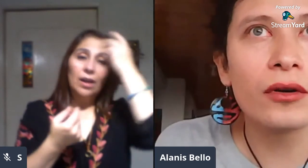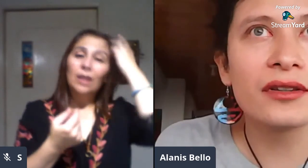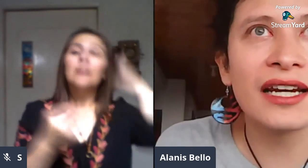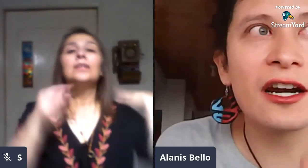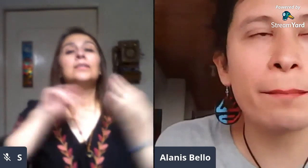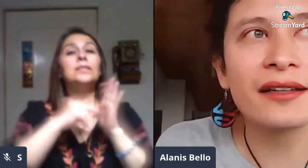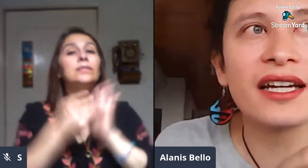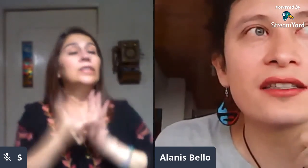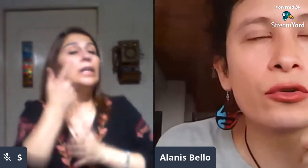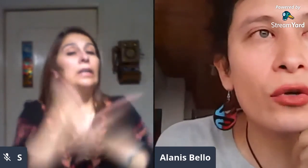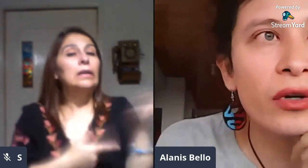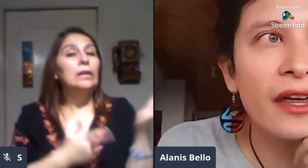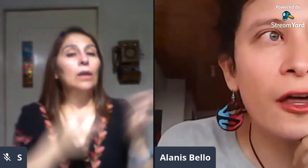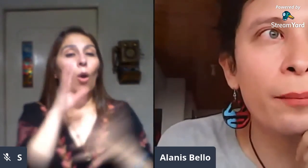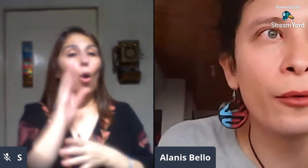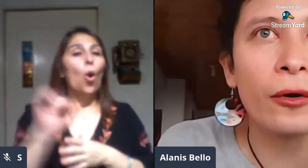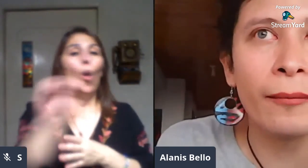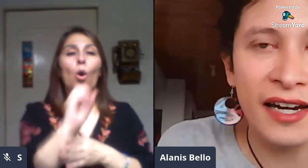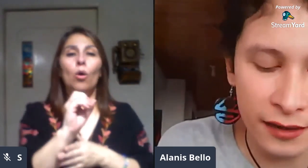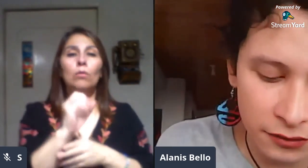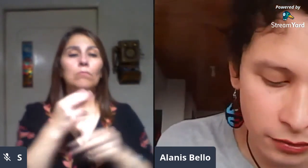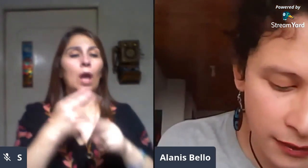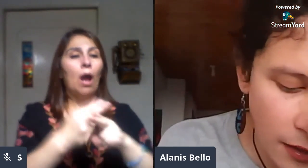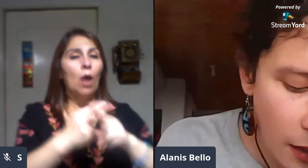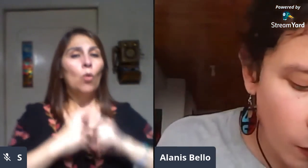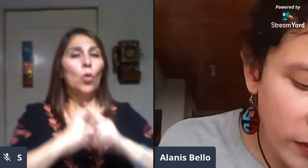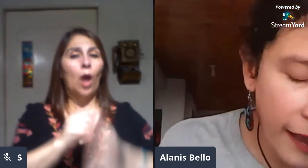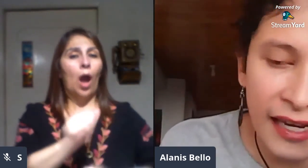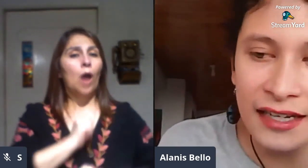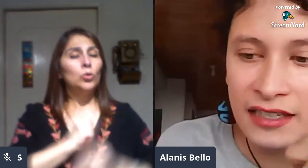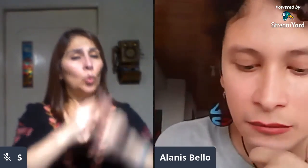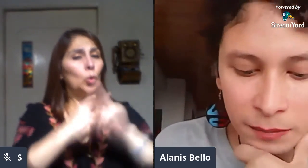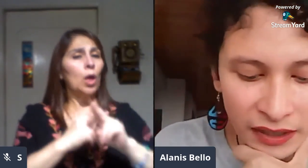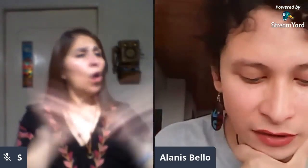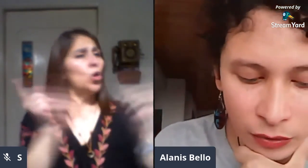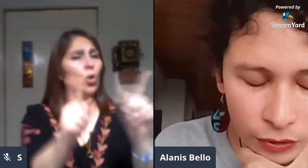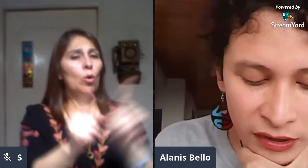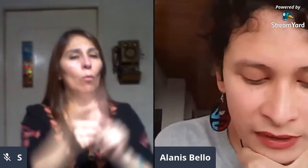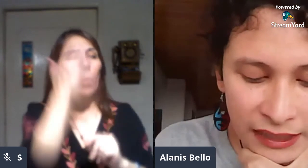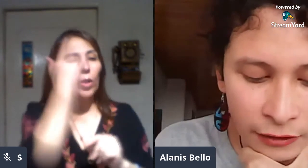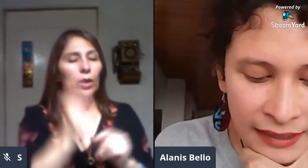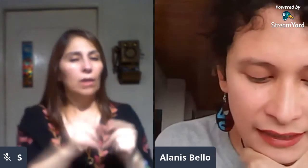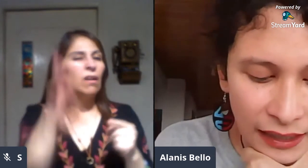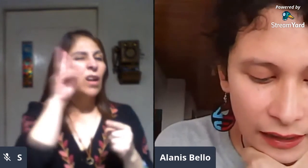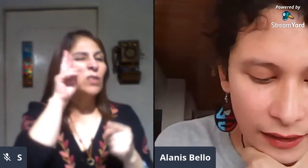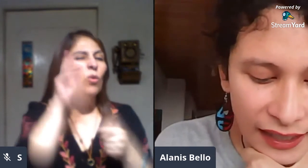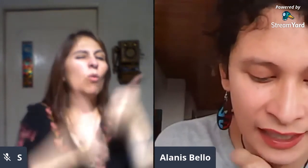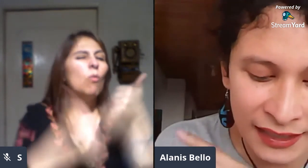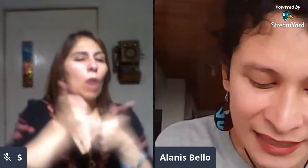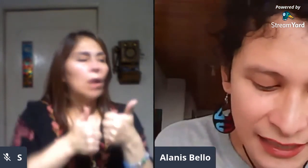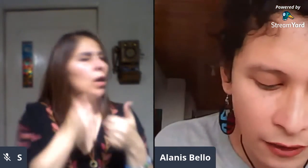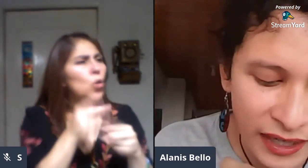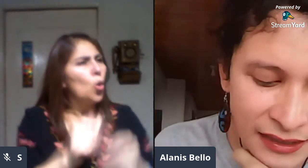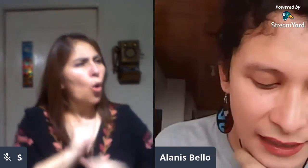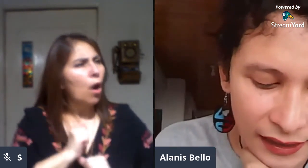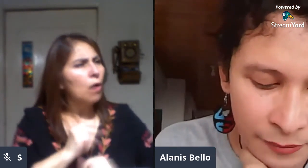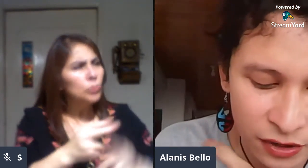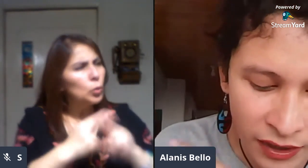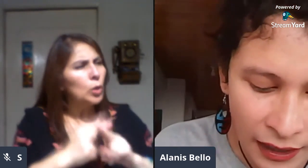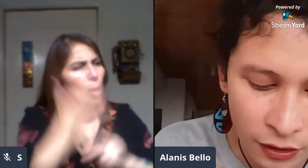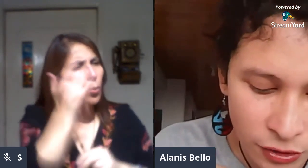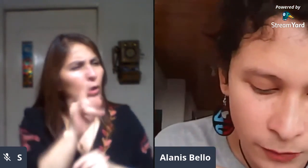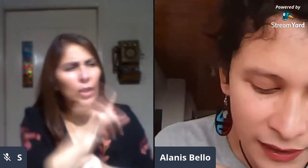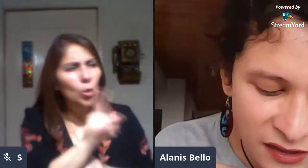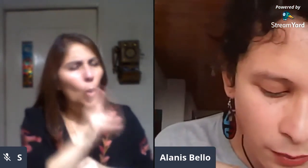no tener prácticas de autocuidado por varias razones. Una de ellas que me pareció muy llamativa es que en esta encuesta